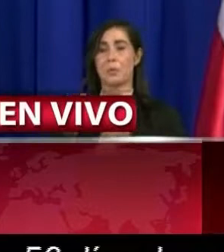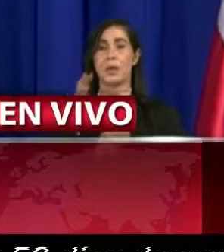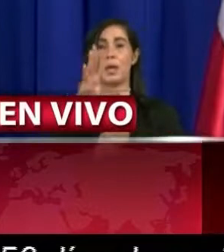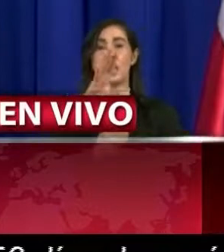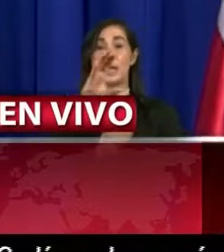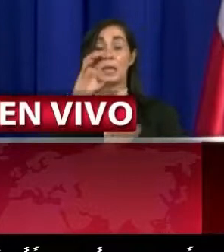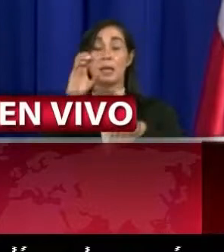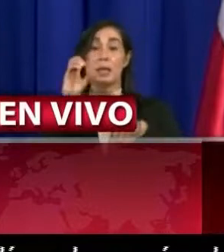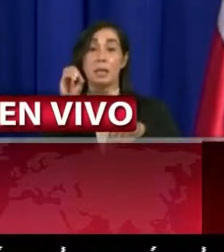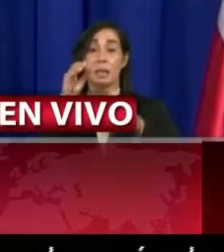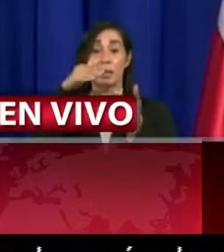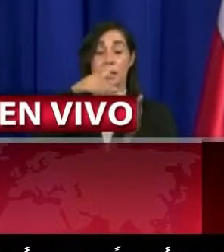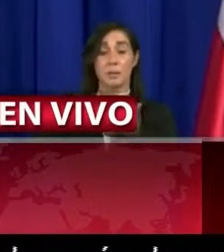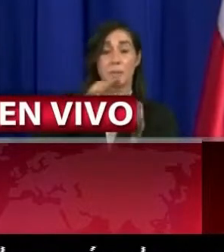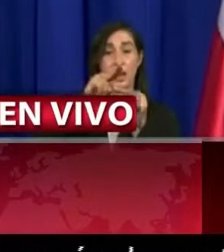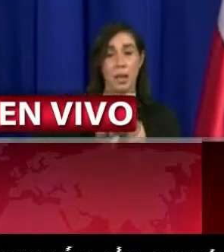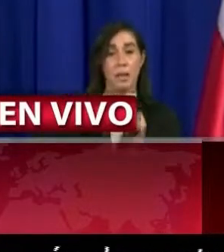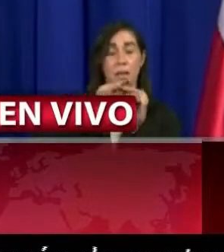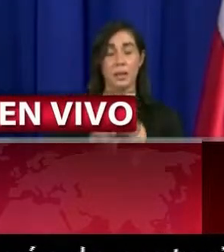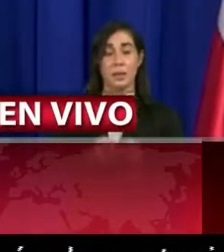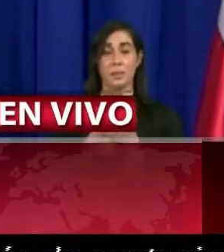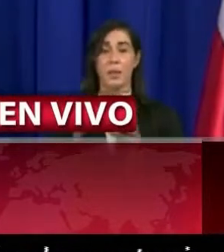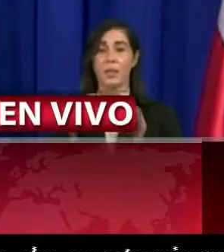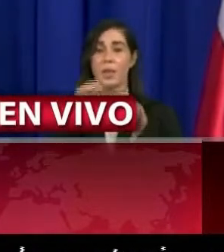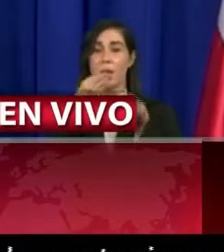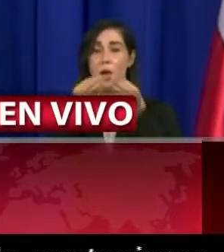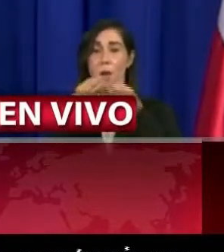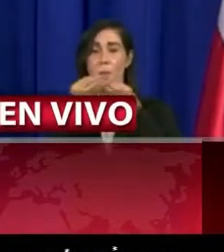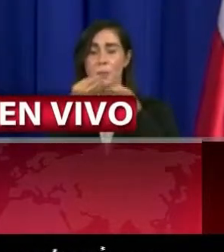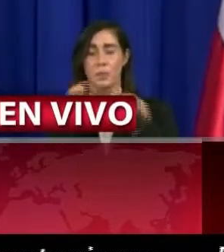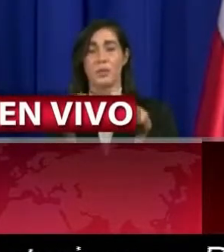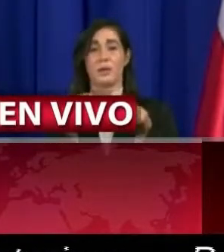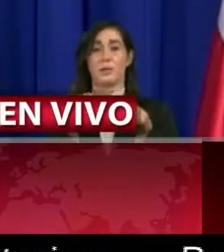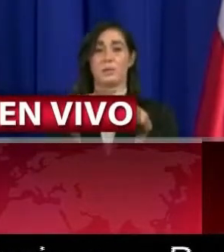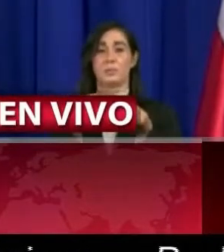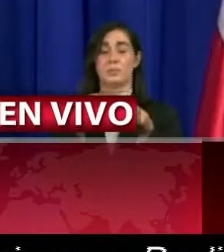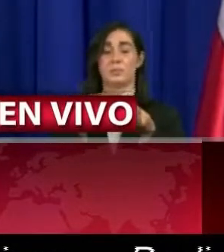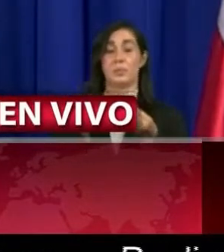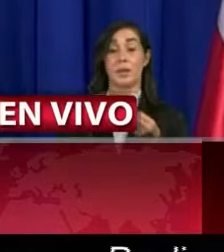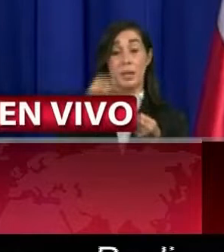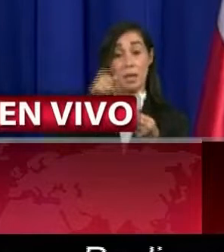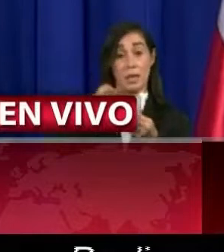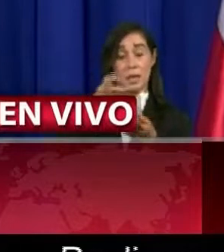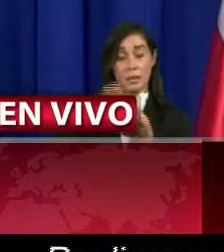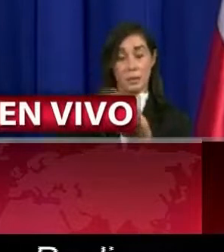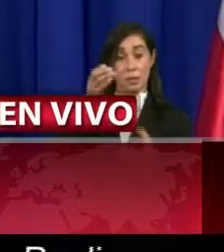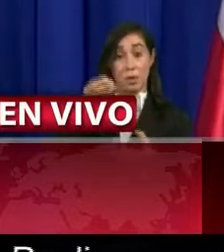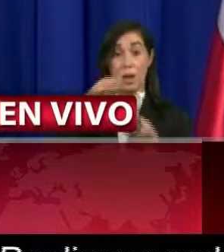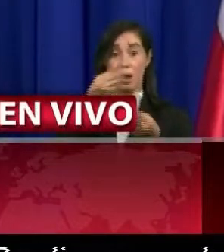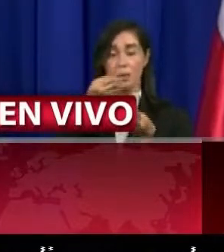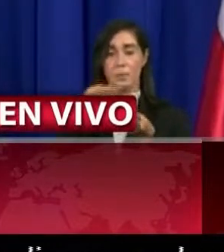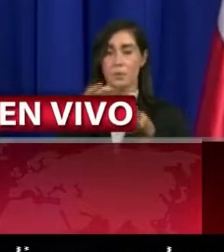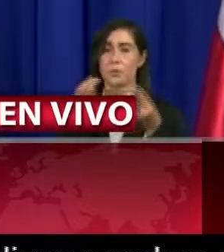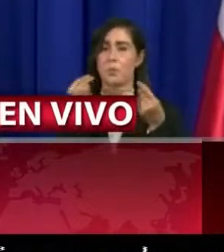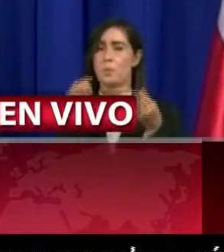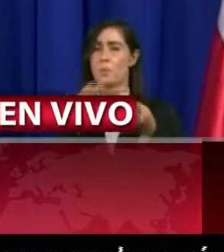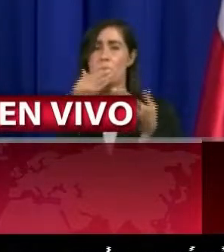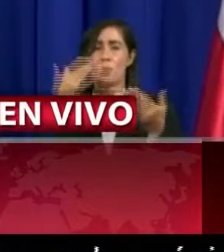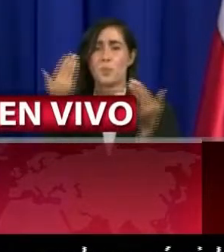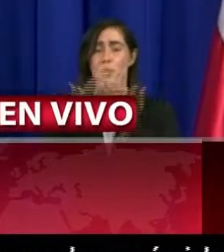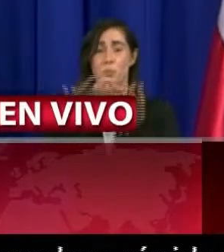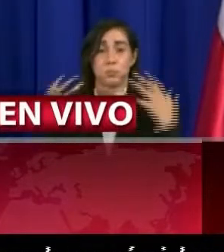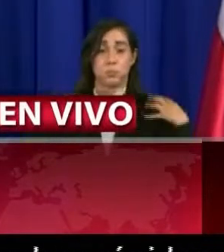500.000 libras de progresina y chispitas solidarias. Estos son alimentos nutritivos